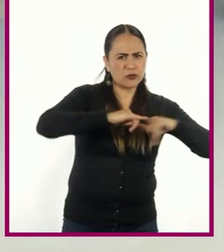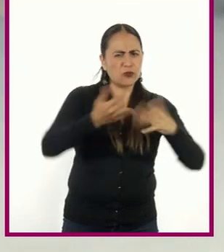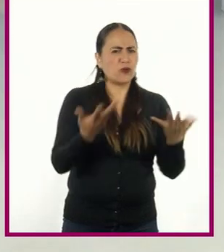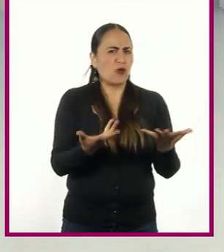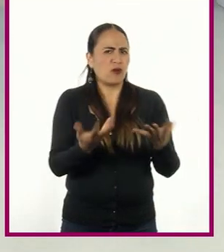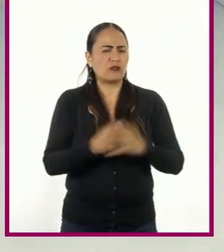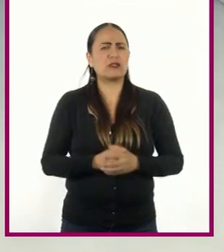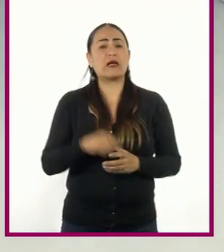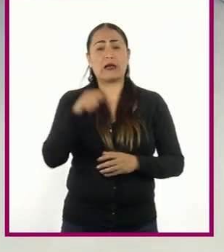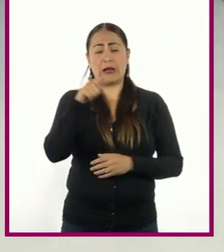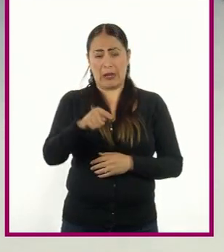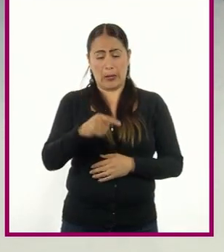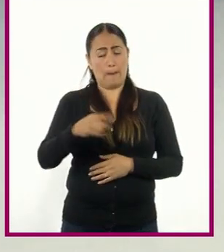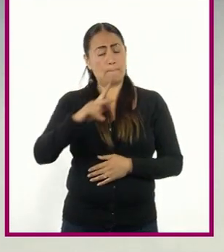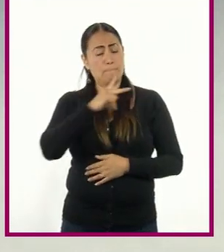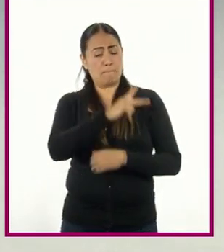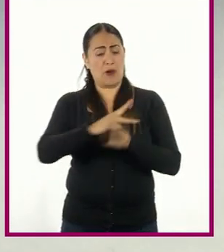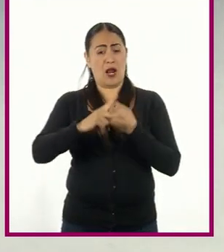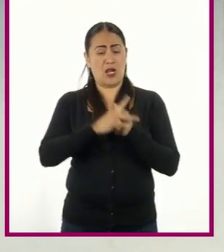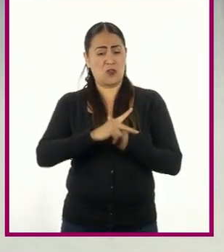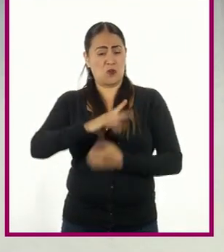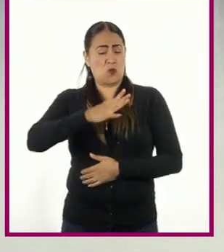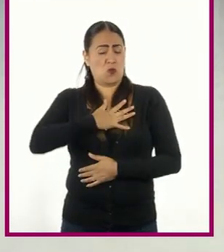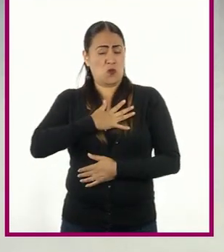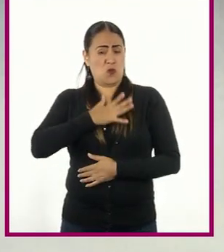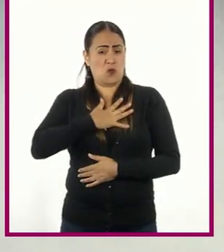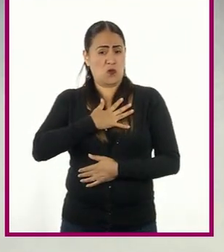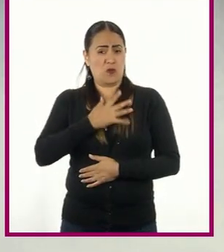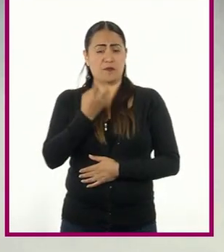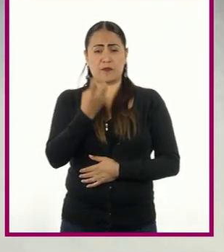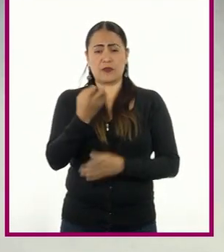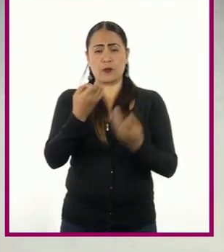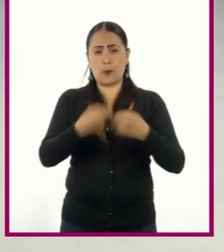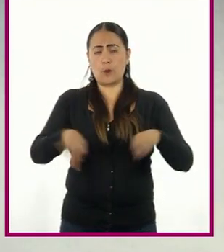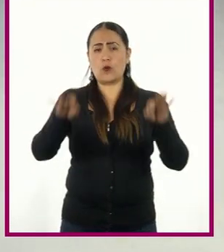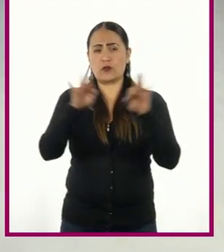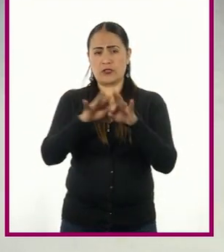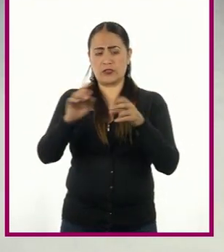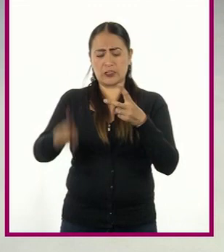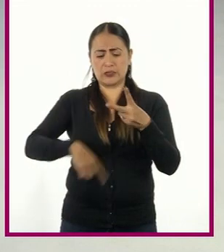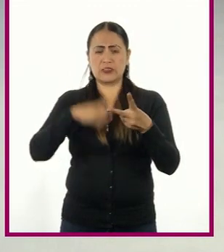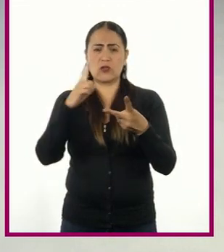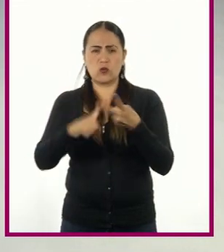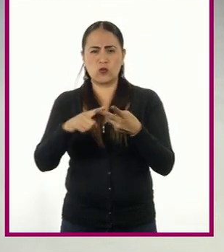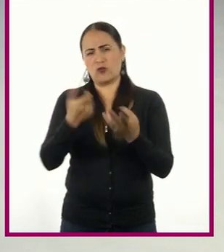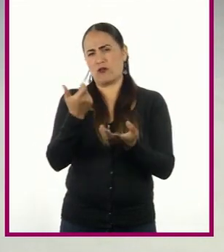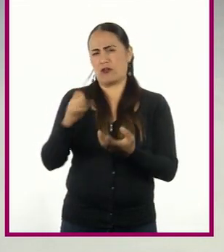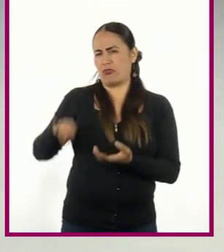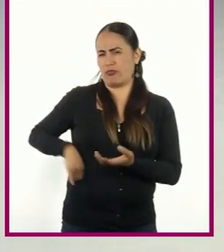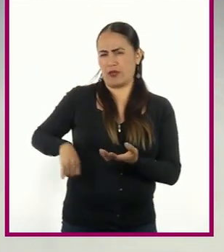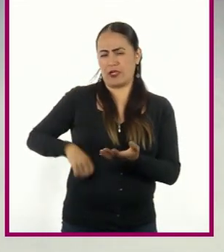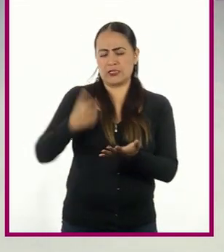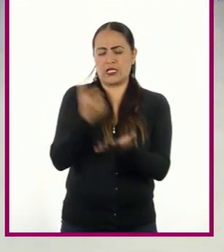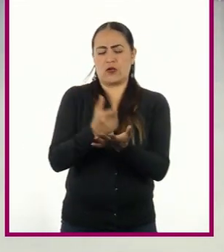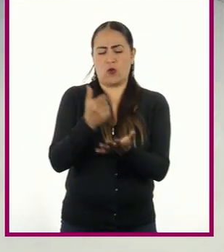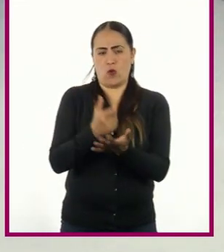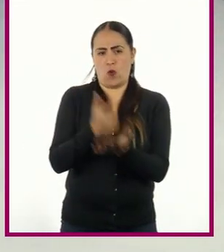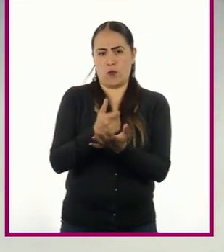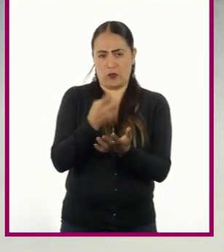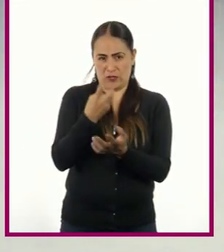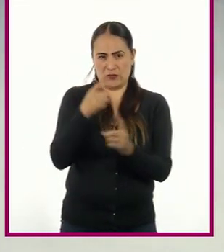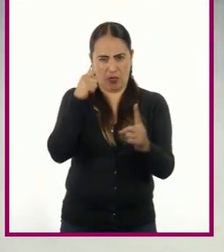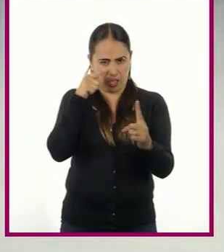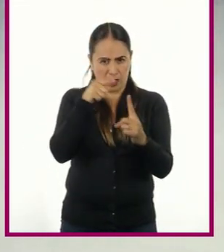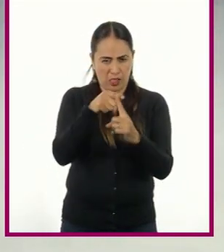papel muy importante. Los segundos estarían determinados por cuestiones económicas antes que políticas, debido a que